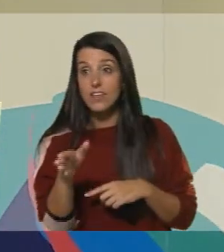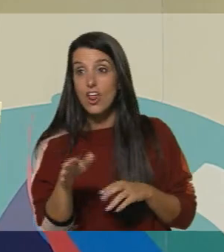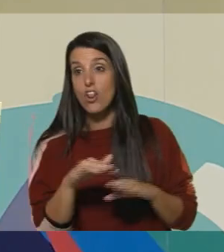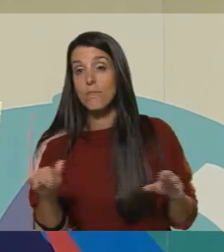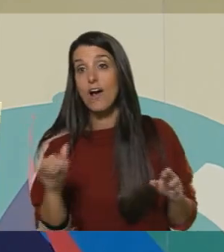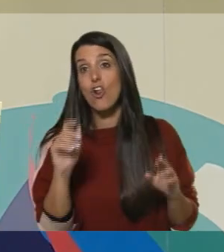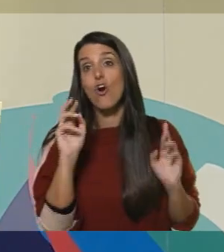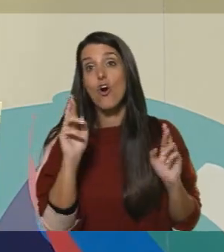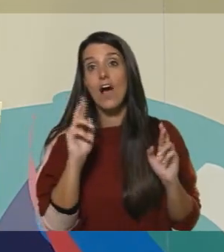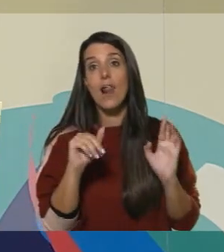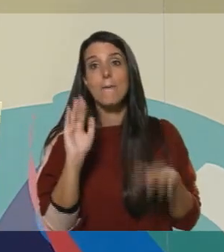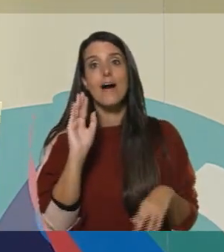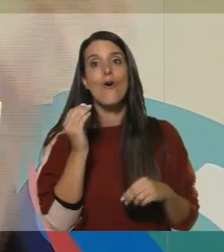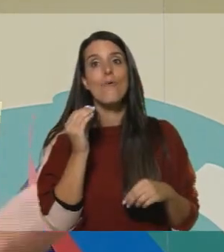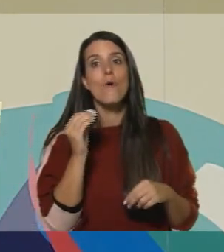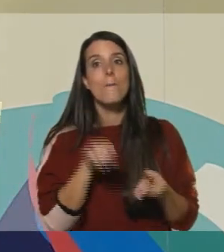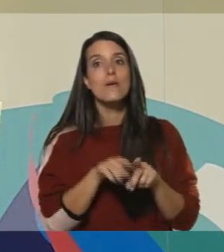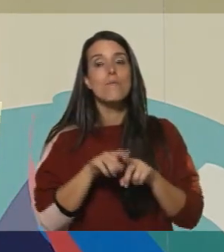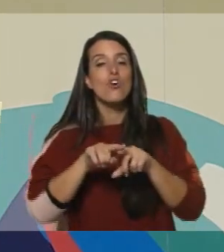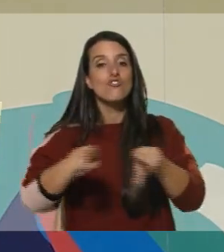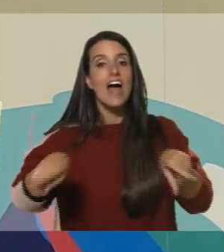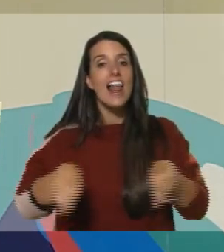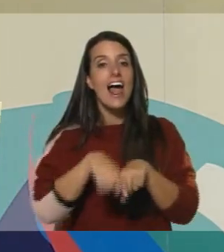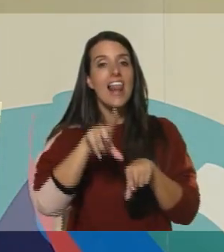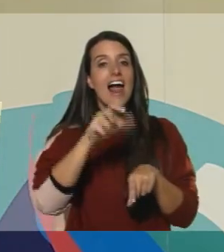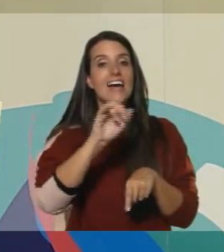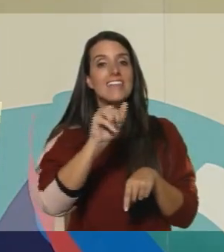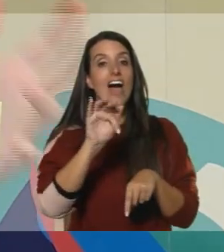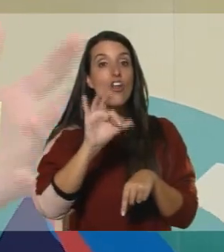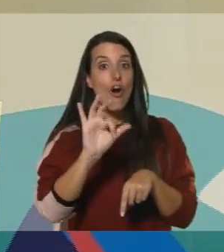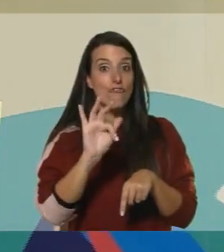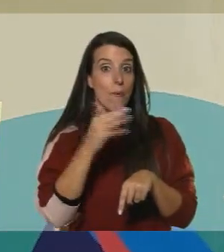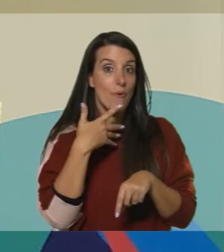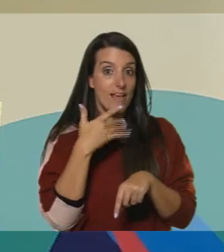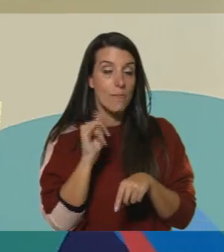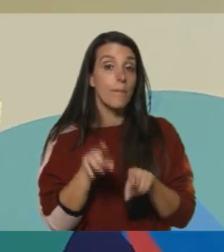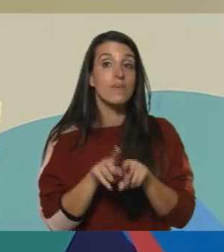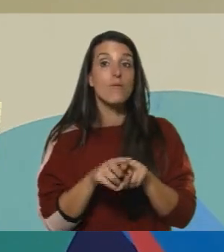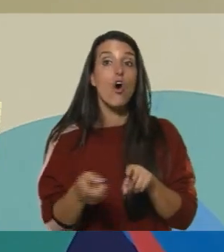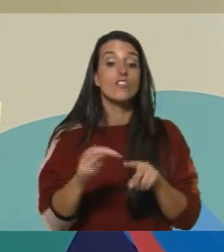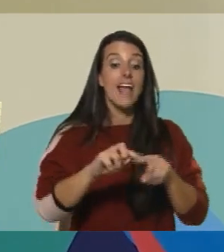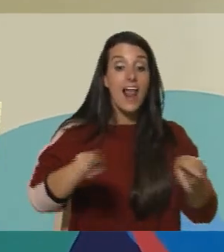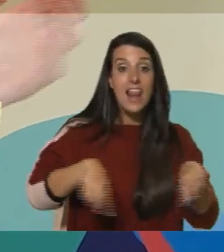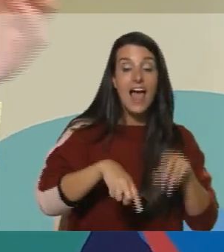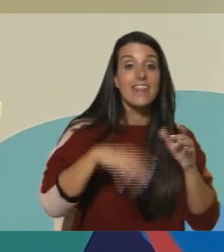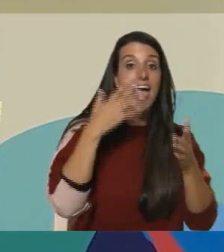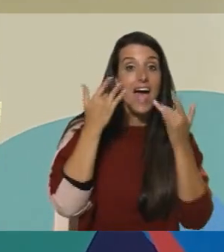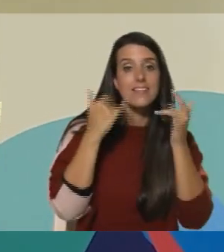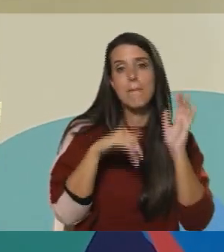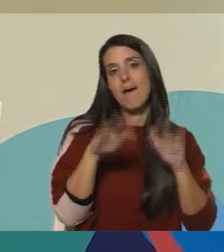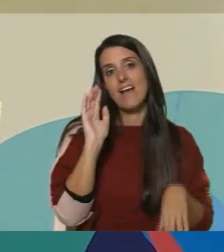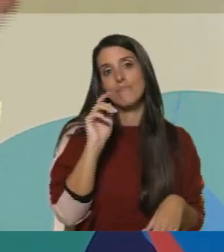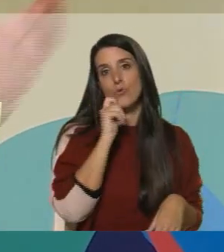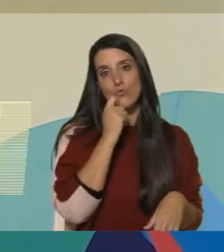buenísimo que hubiera, como yo qué sé, como está la sala de Lazaroff ahora, estaría buenísimo que hubiera más salas así y